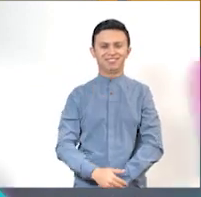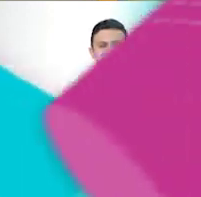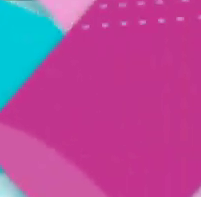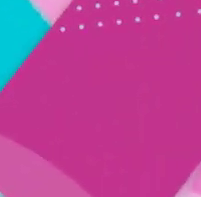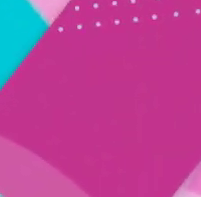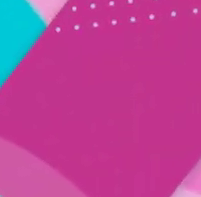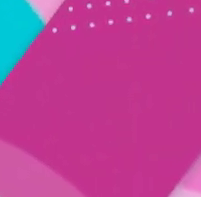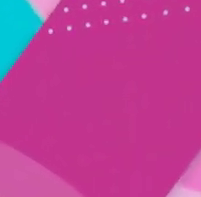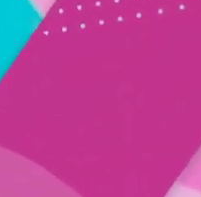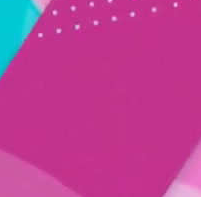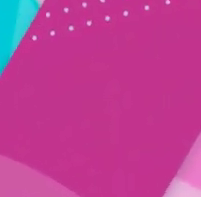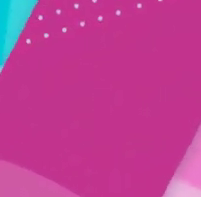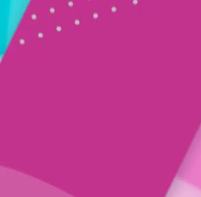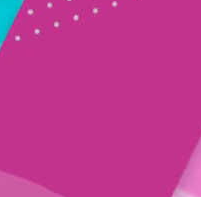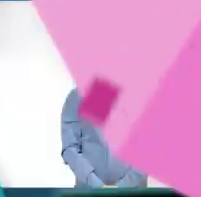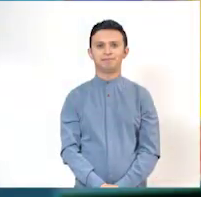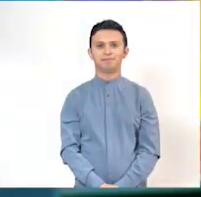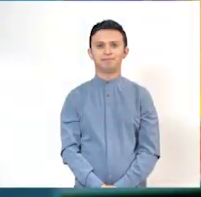nuestras manos.